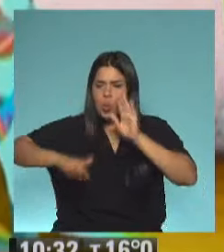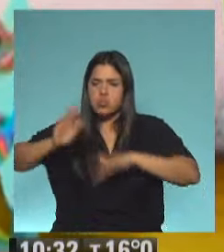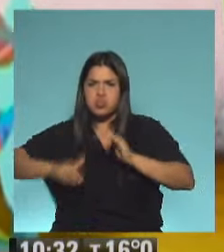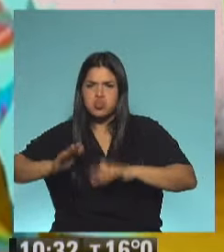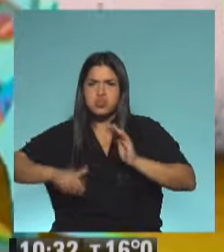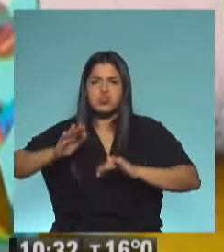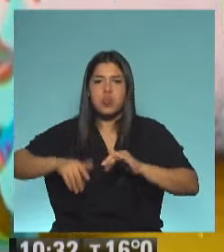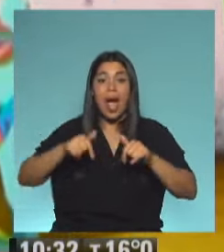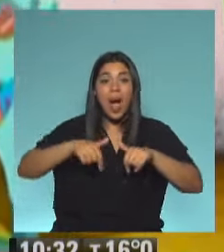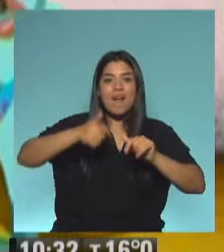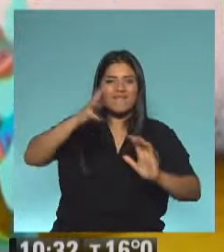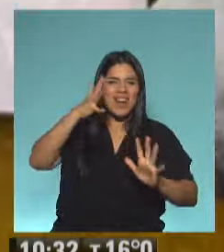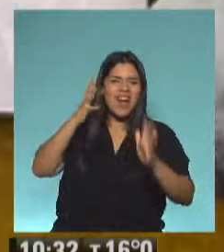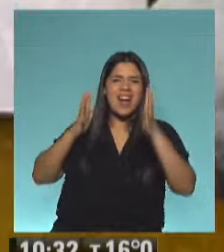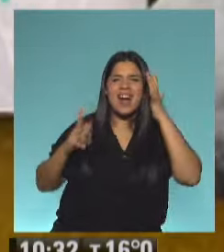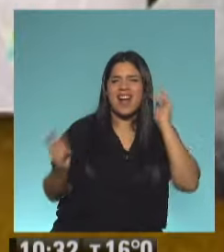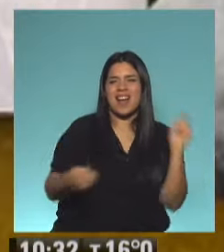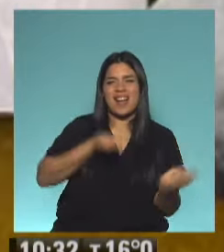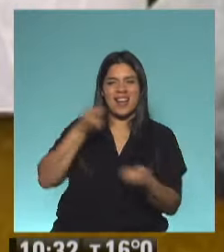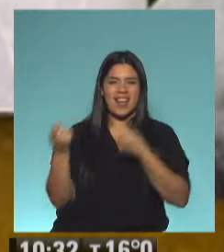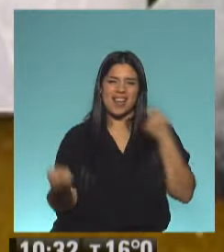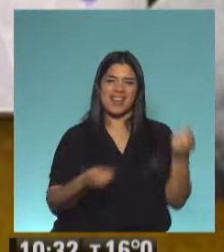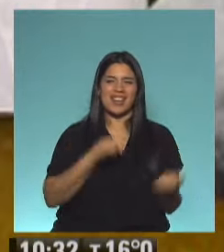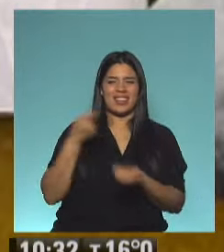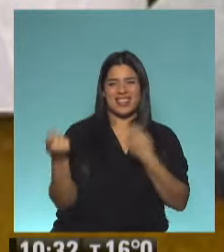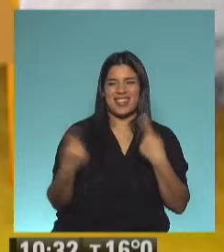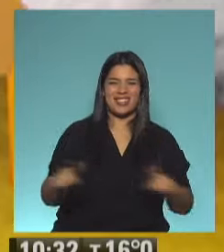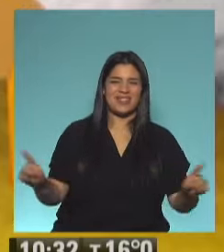carnavalito para bailar.